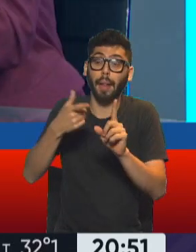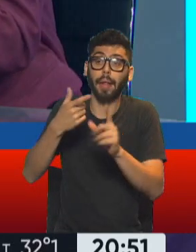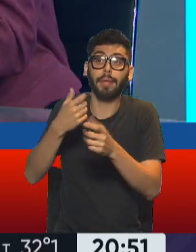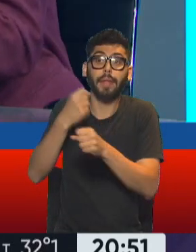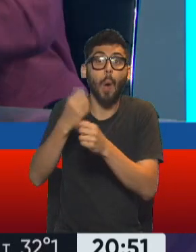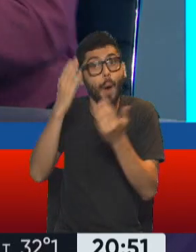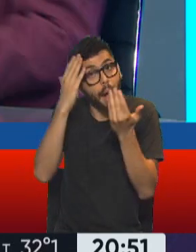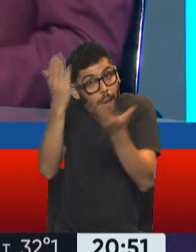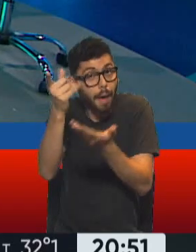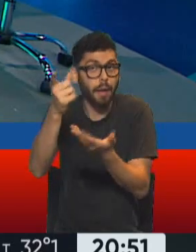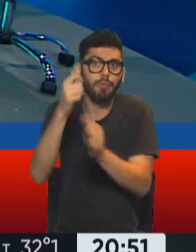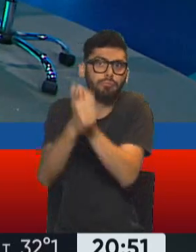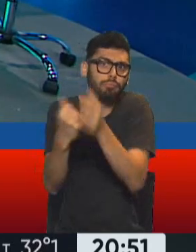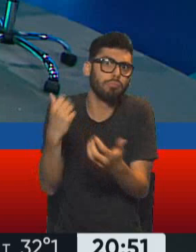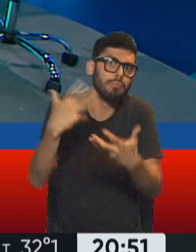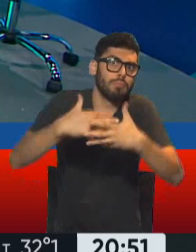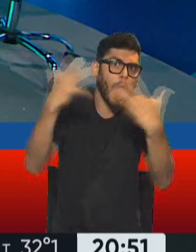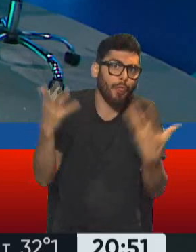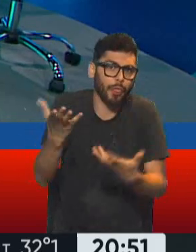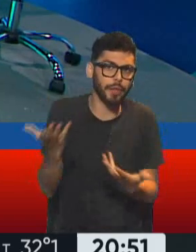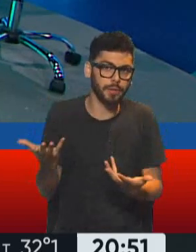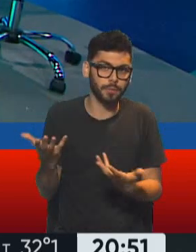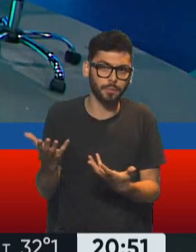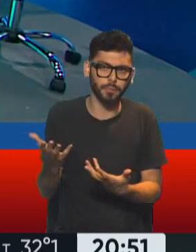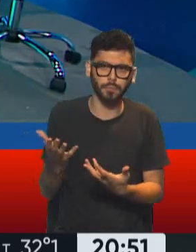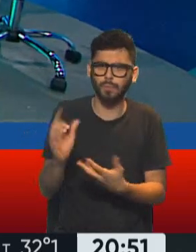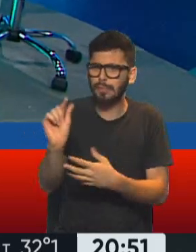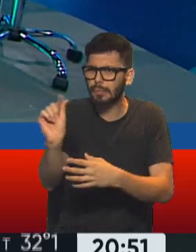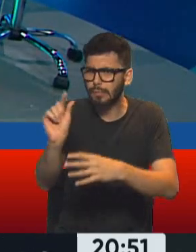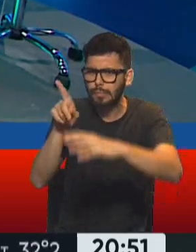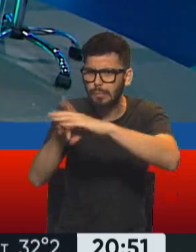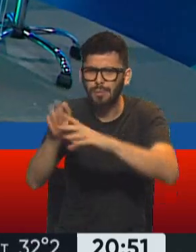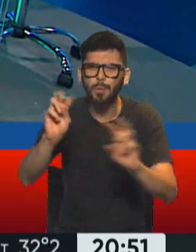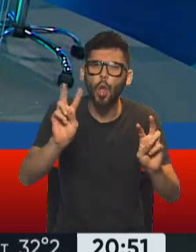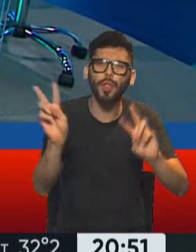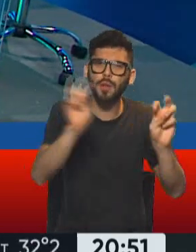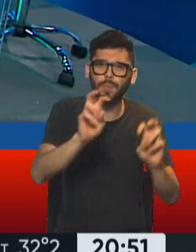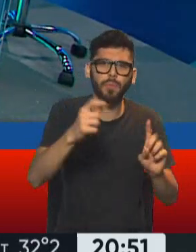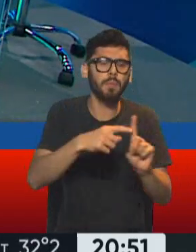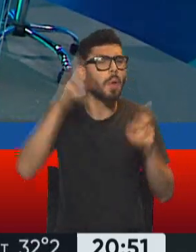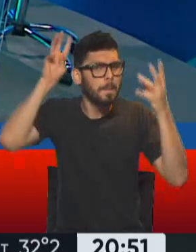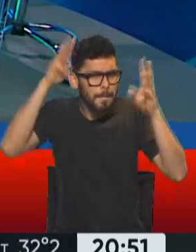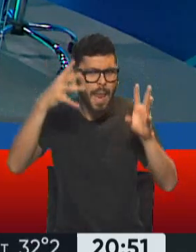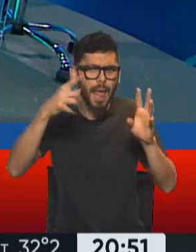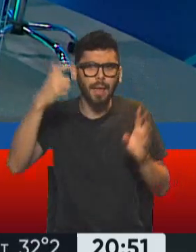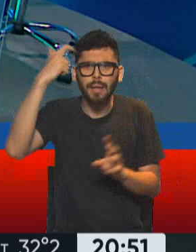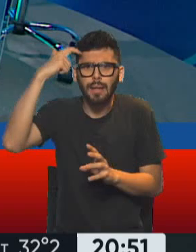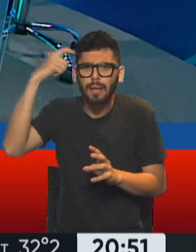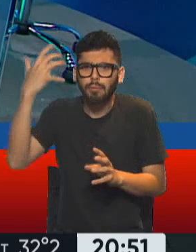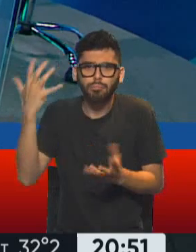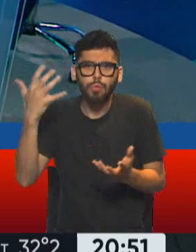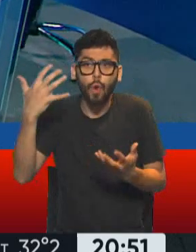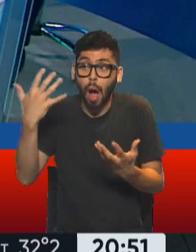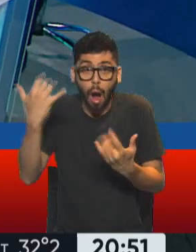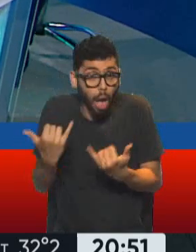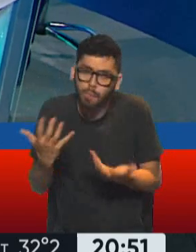las grandes corporaciones railey si no es porque tiene mi ley tiene alguna presidente electo no